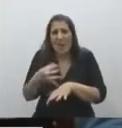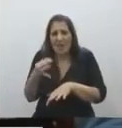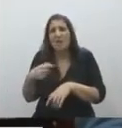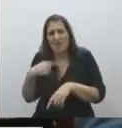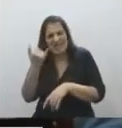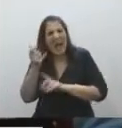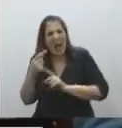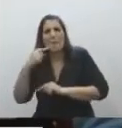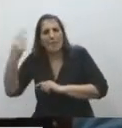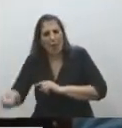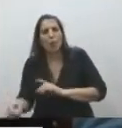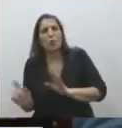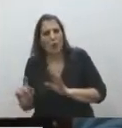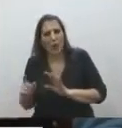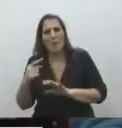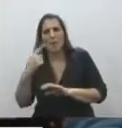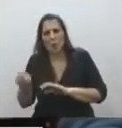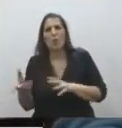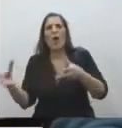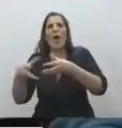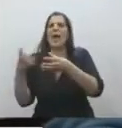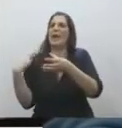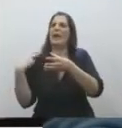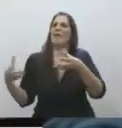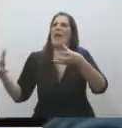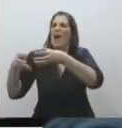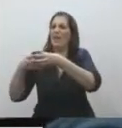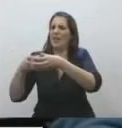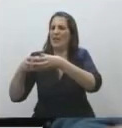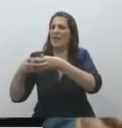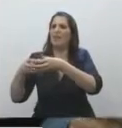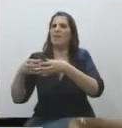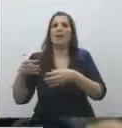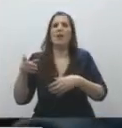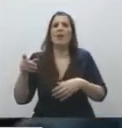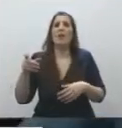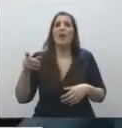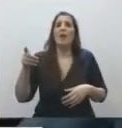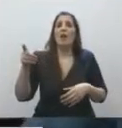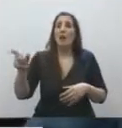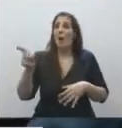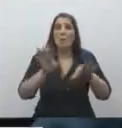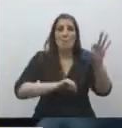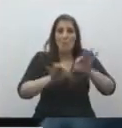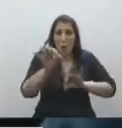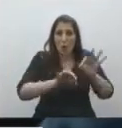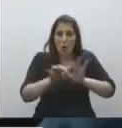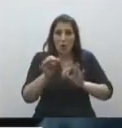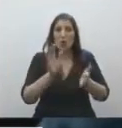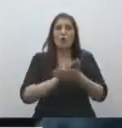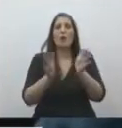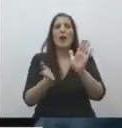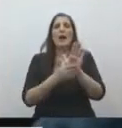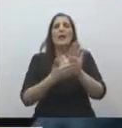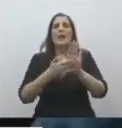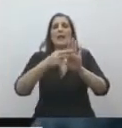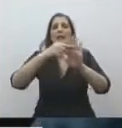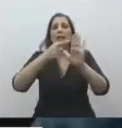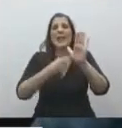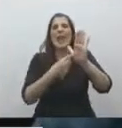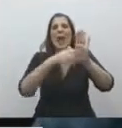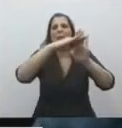¿y el futuro entonces cómo es? Quería preguntarle por Urtubey, ¿no? El gobernador de Salta, una persona también cercana